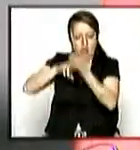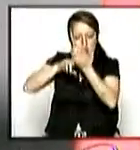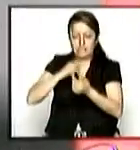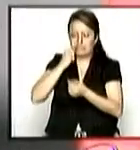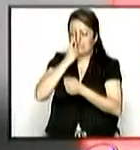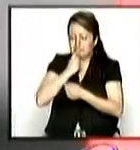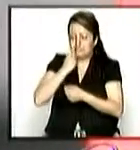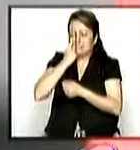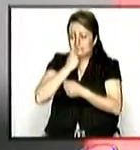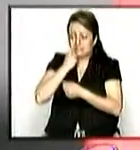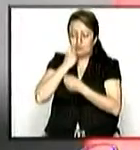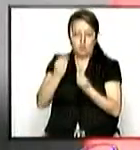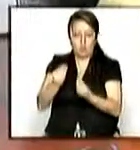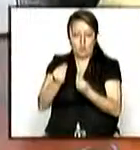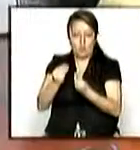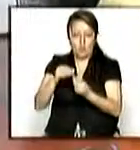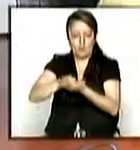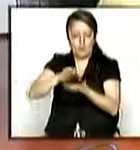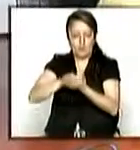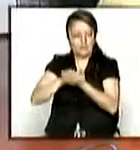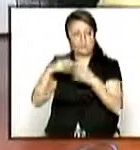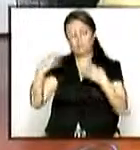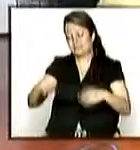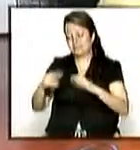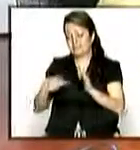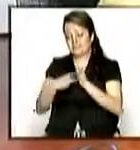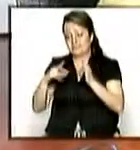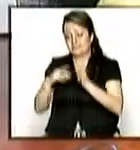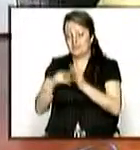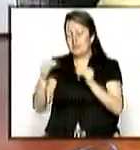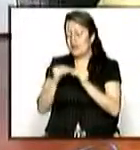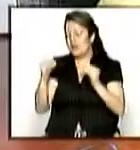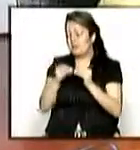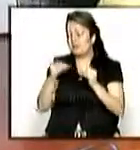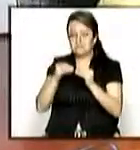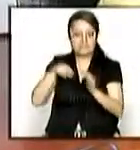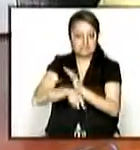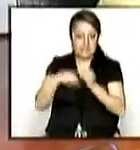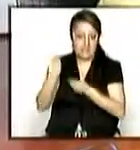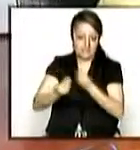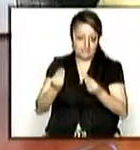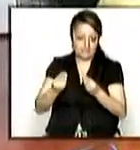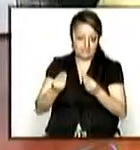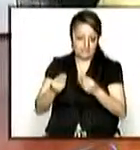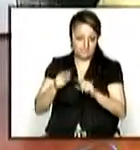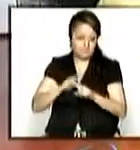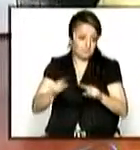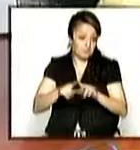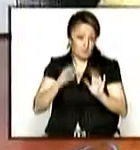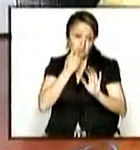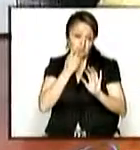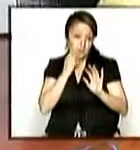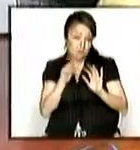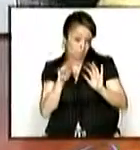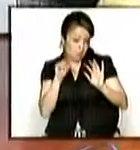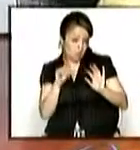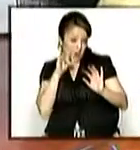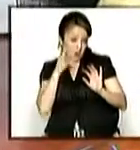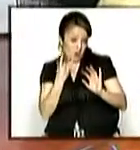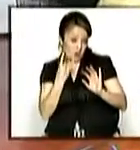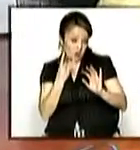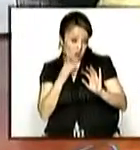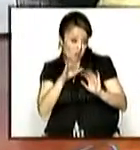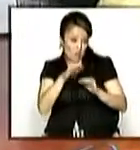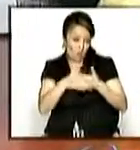¿sí? Ya han tenido un historial odontológico donde han sido tratados. Si no, uno de los principios básicos